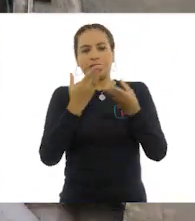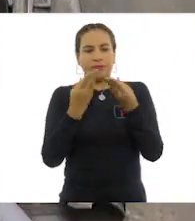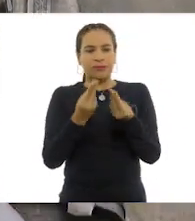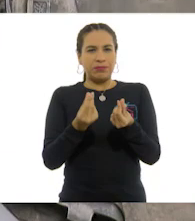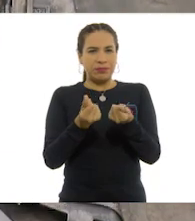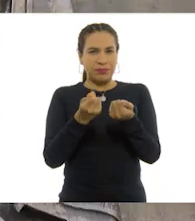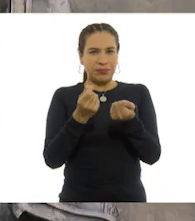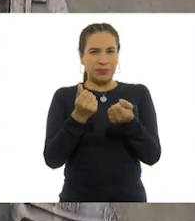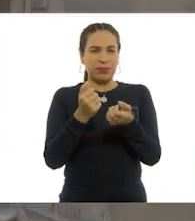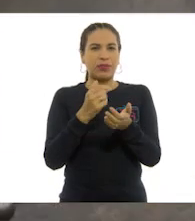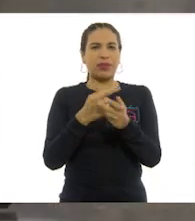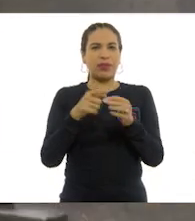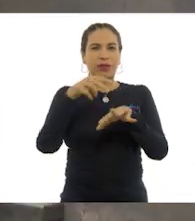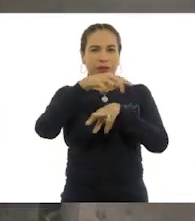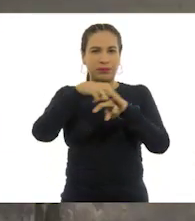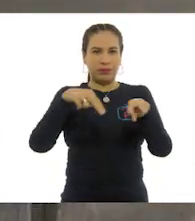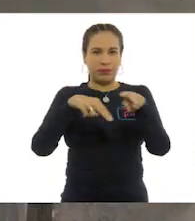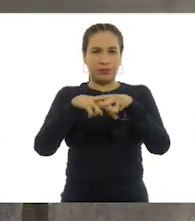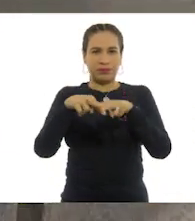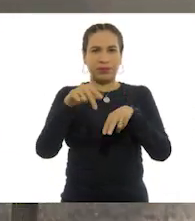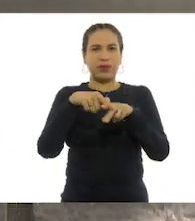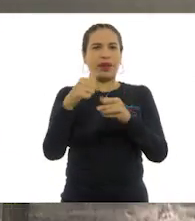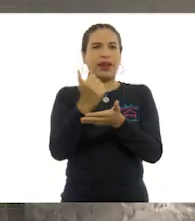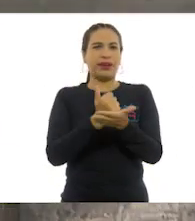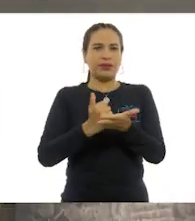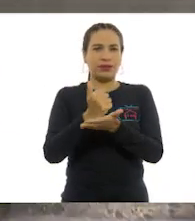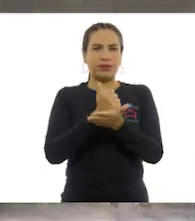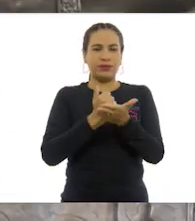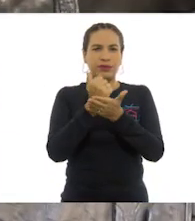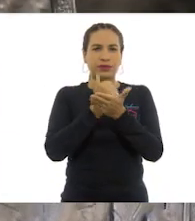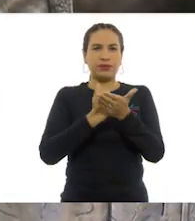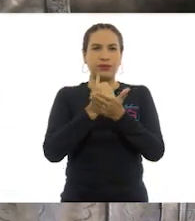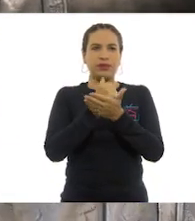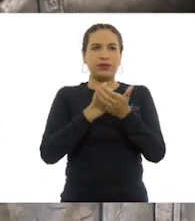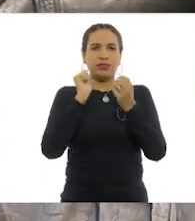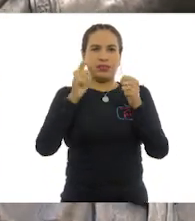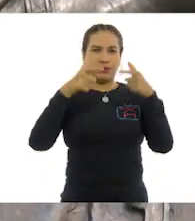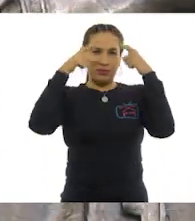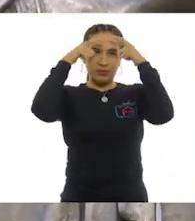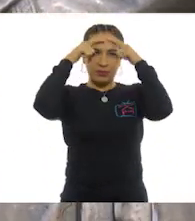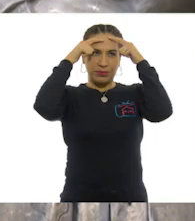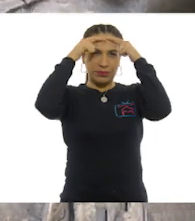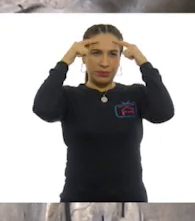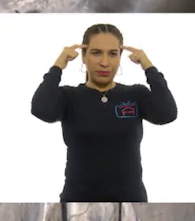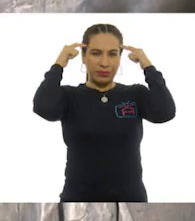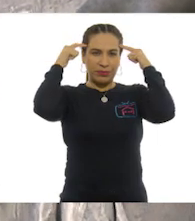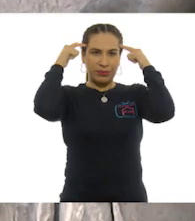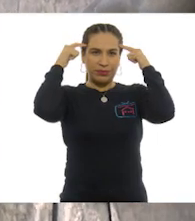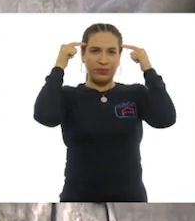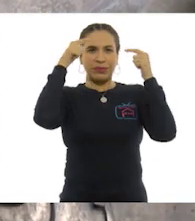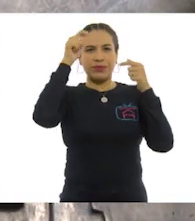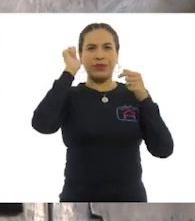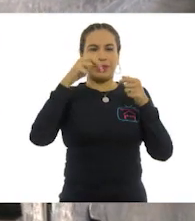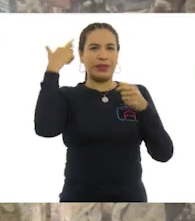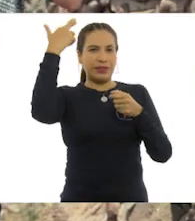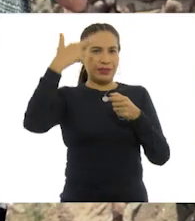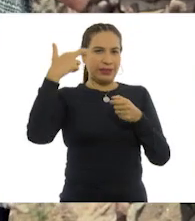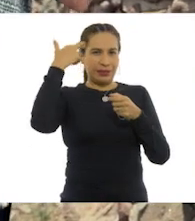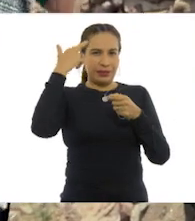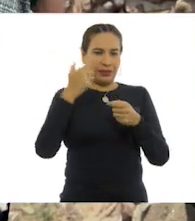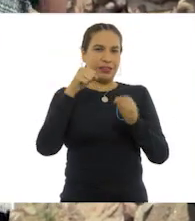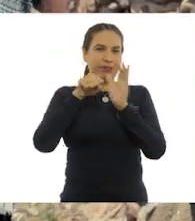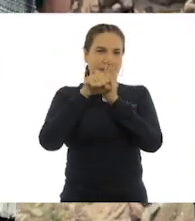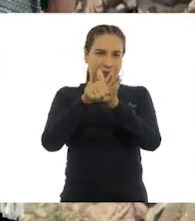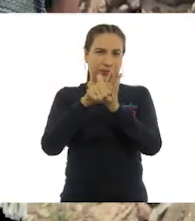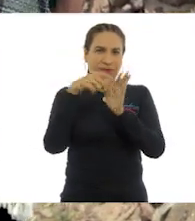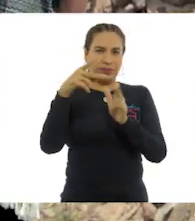ese tono, unas sandalias también azules y una diadema en la frente, que era la insignia real. Lo